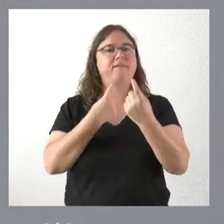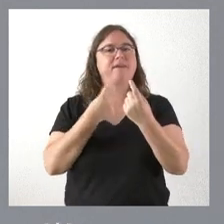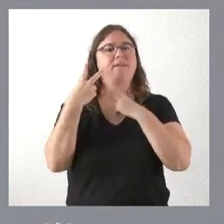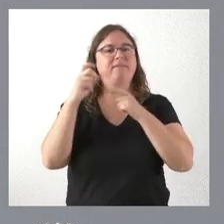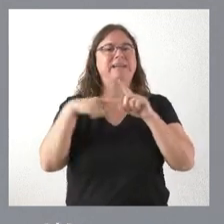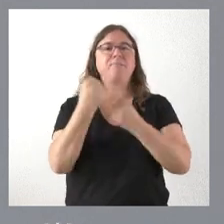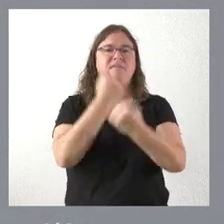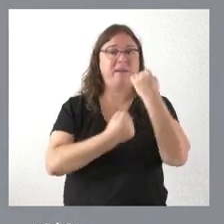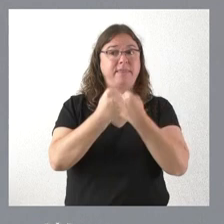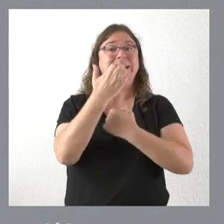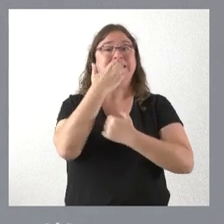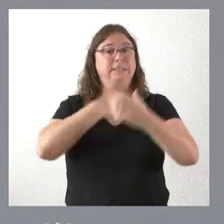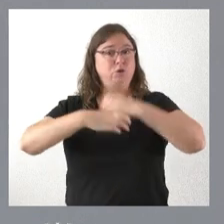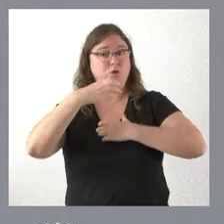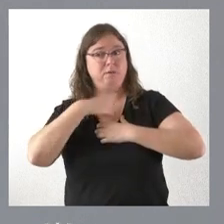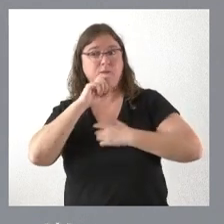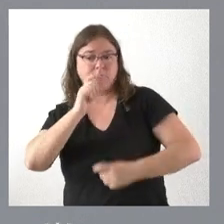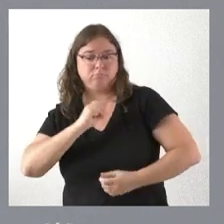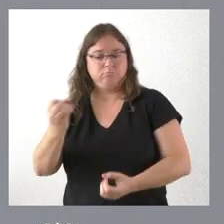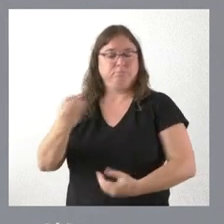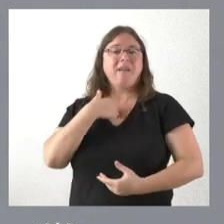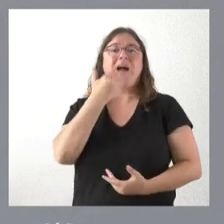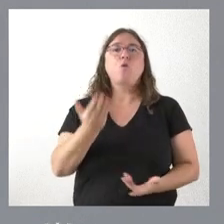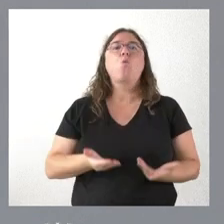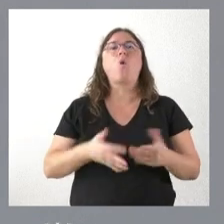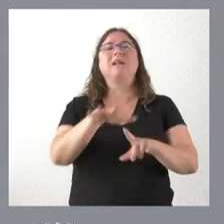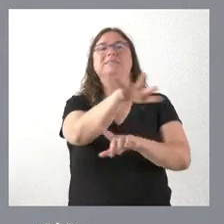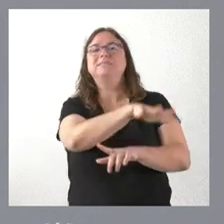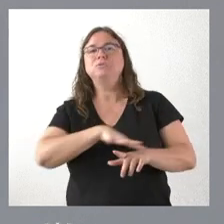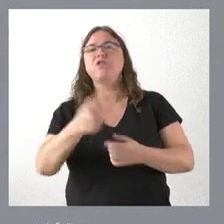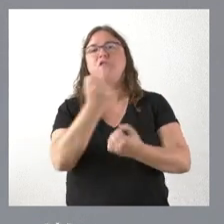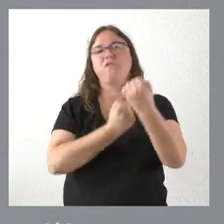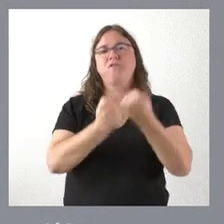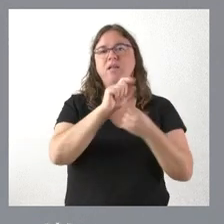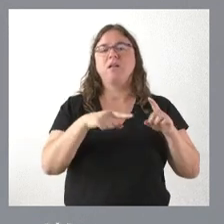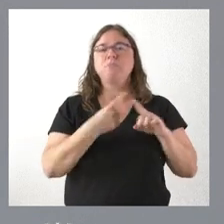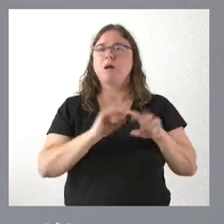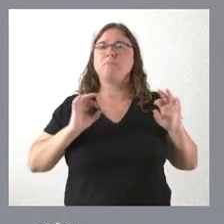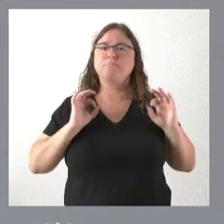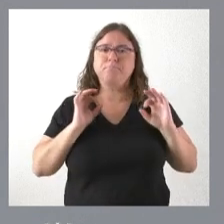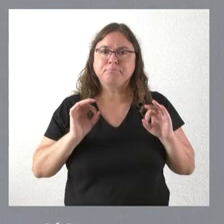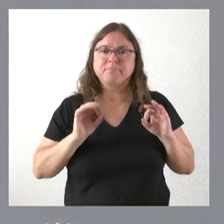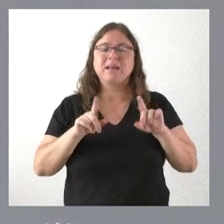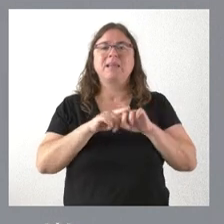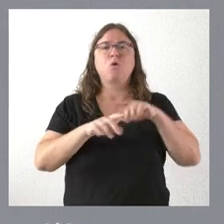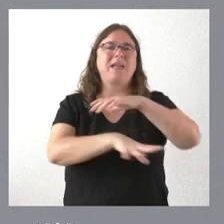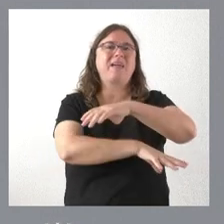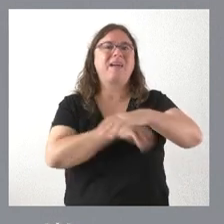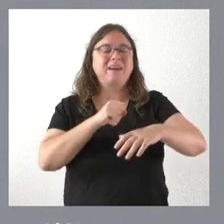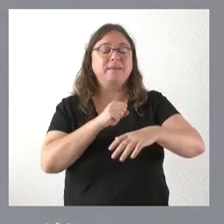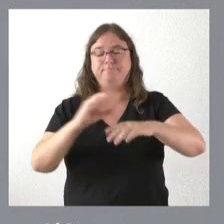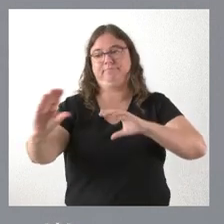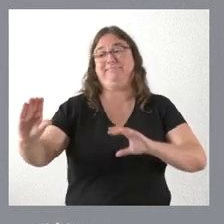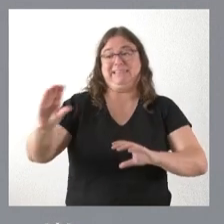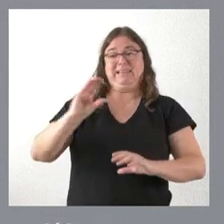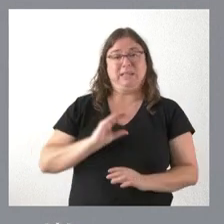lo fuera para que remita a las comunidades autónomas Cuáles son los escenarios financieros y cuáles son en particular los ingresos a cuenta